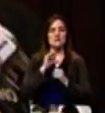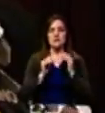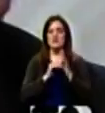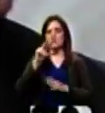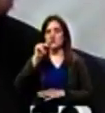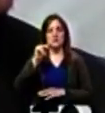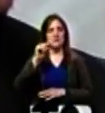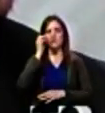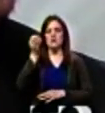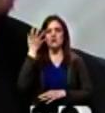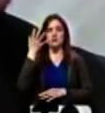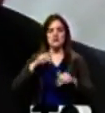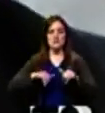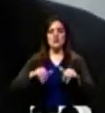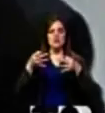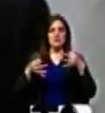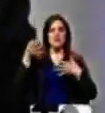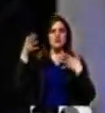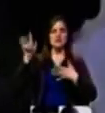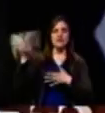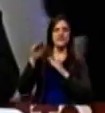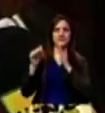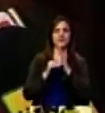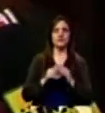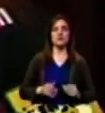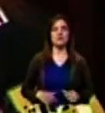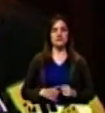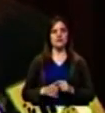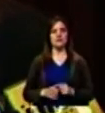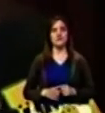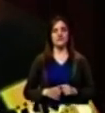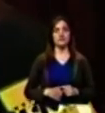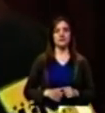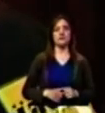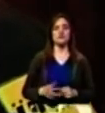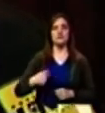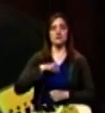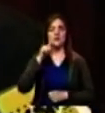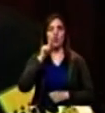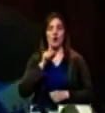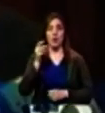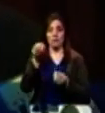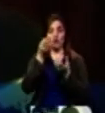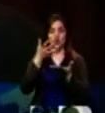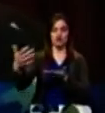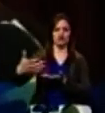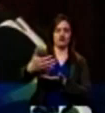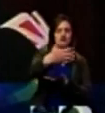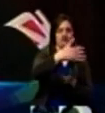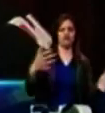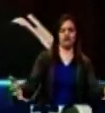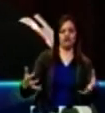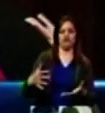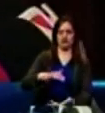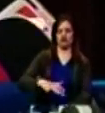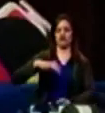pasa la página y seguirá adelante con el juicio político a de la Torre. Necesitamos recabar toda la información posible, todas las